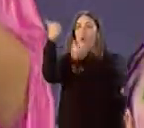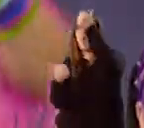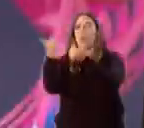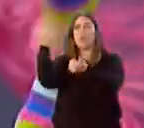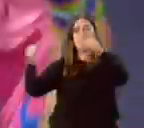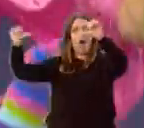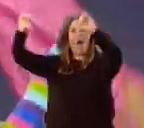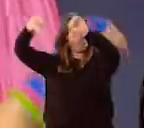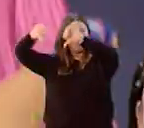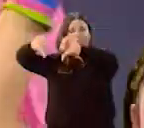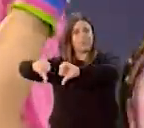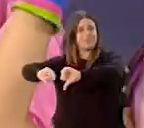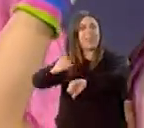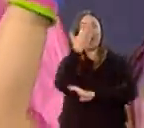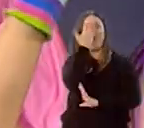días